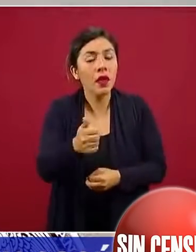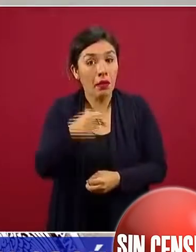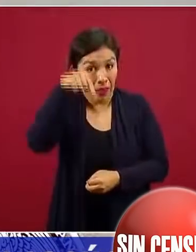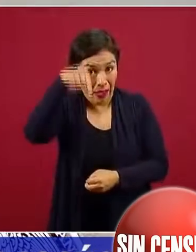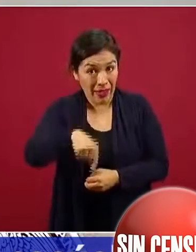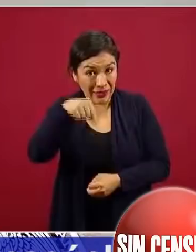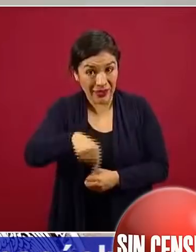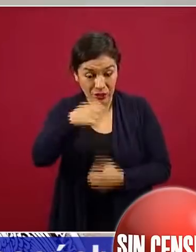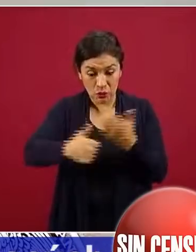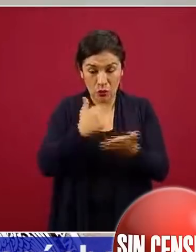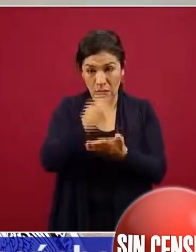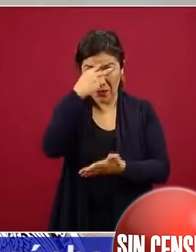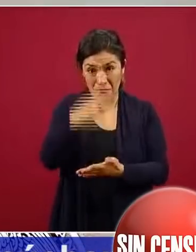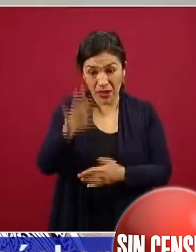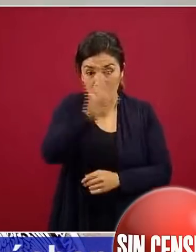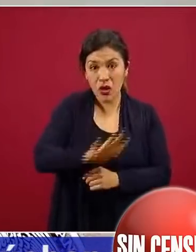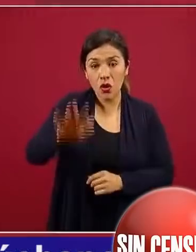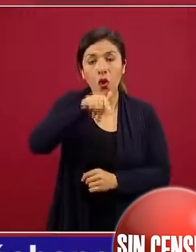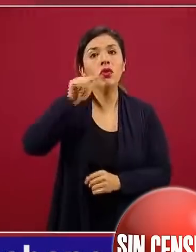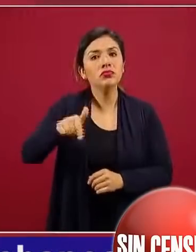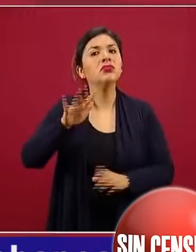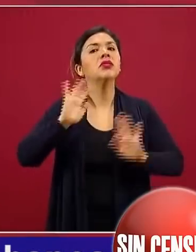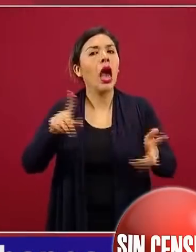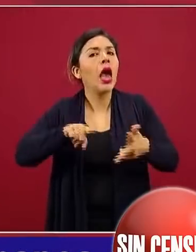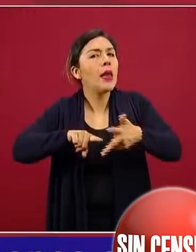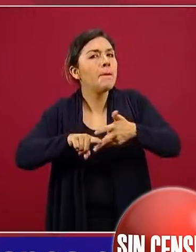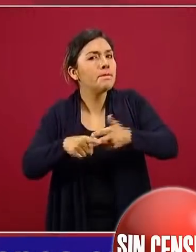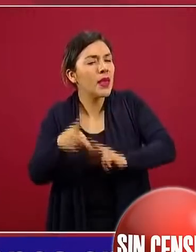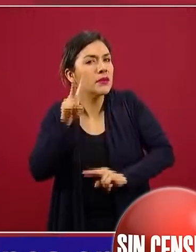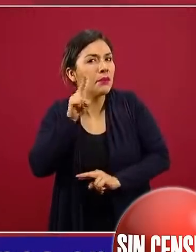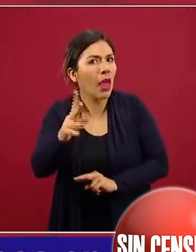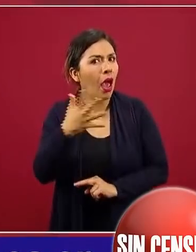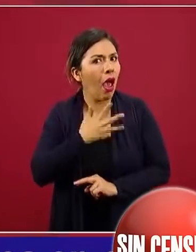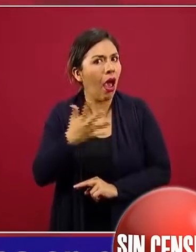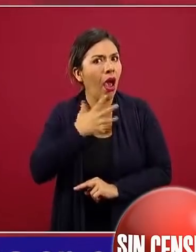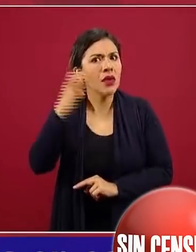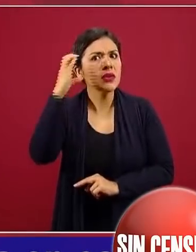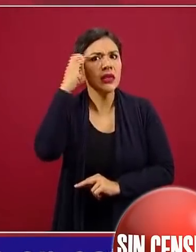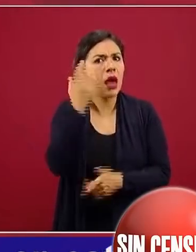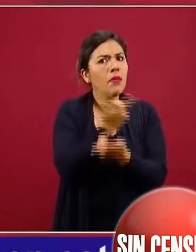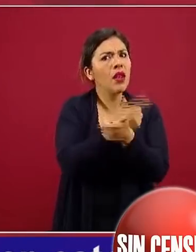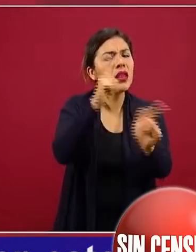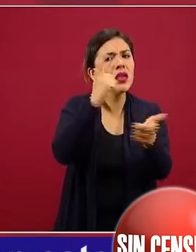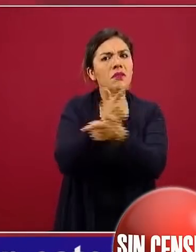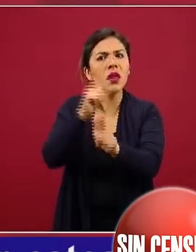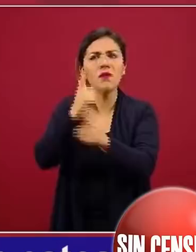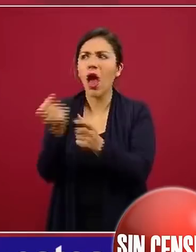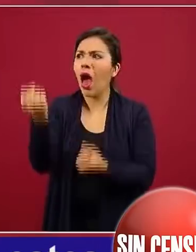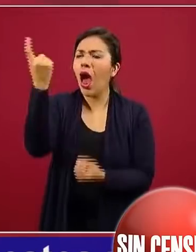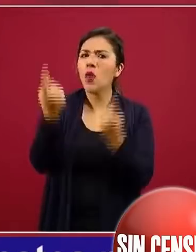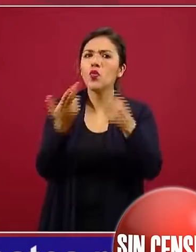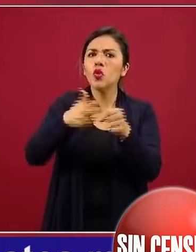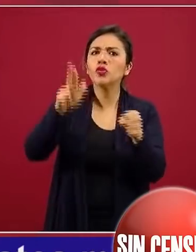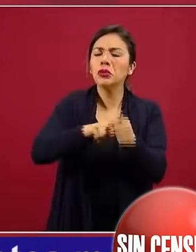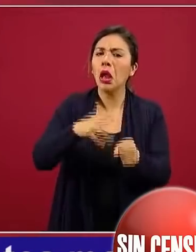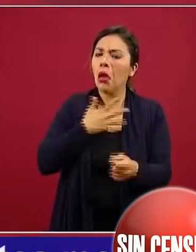aquí en el Valle de México empiezan a tener ya camas disponibles algunos